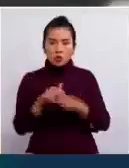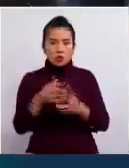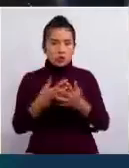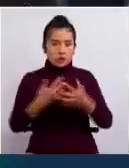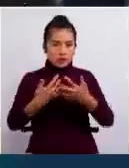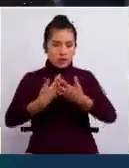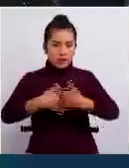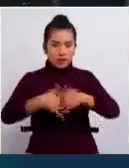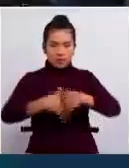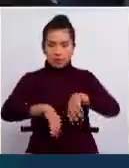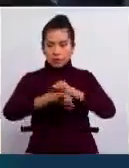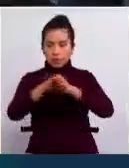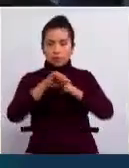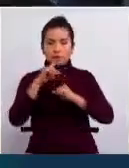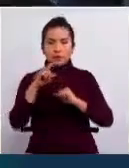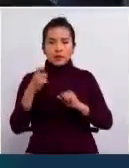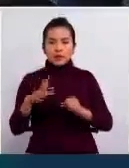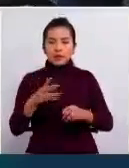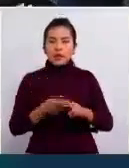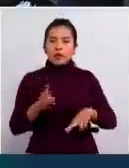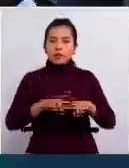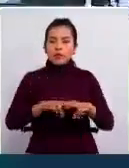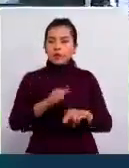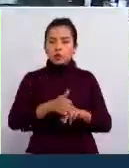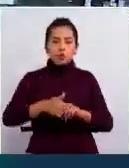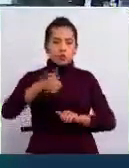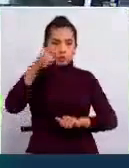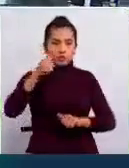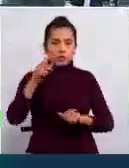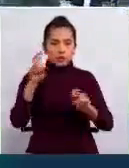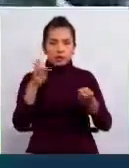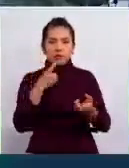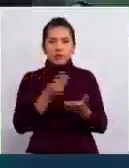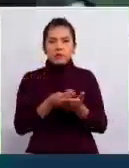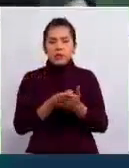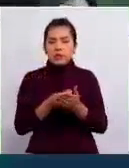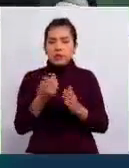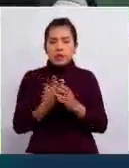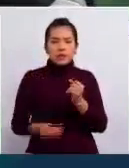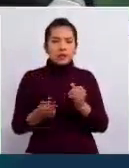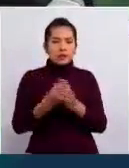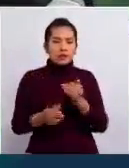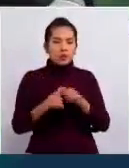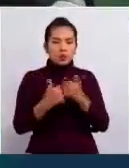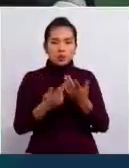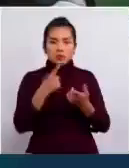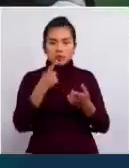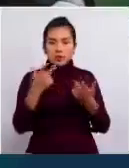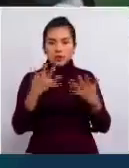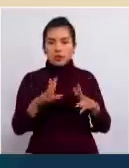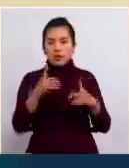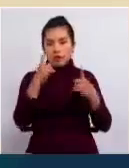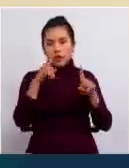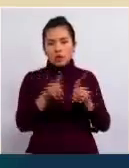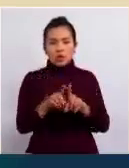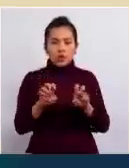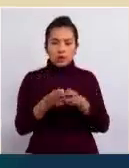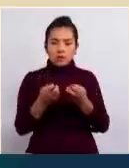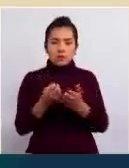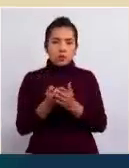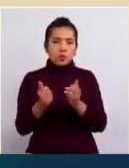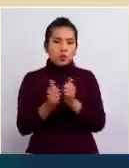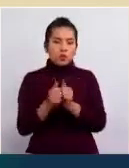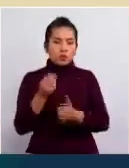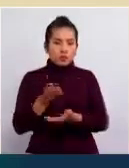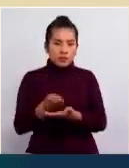un superávit corriente, que significa que los gastos de funcionamiento son cubiertos con los ingresos. Muestra que